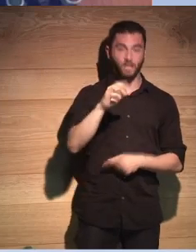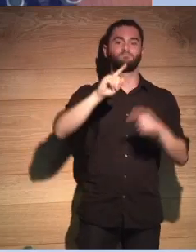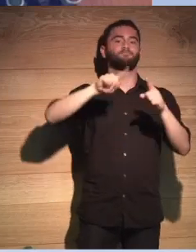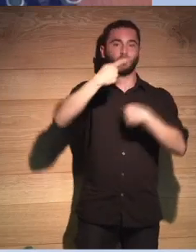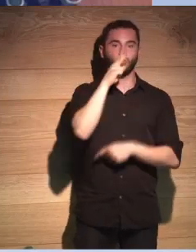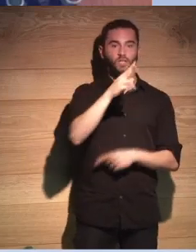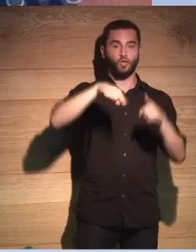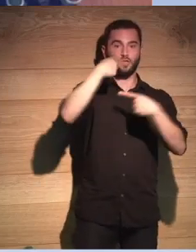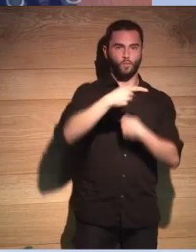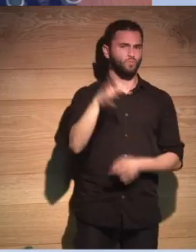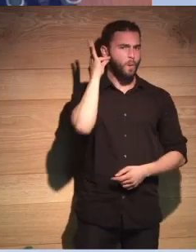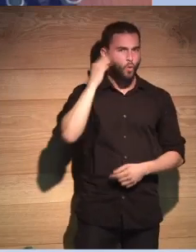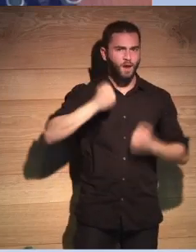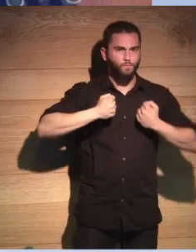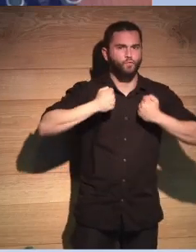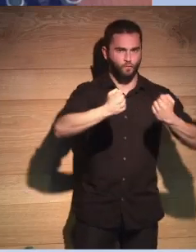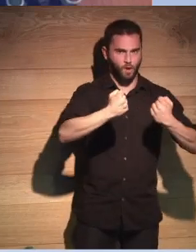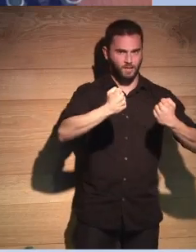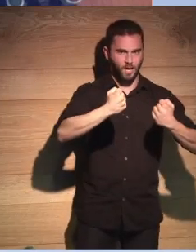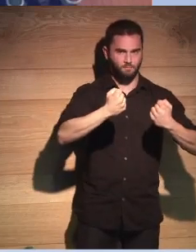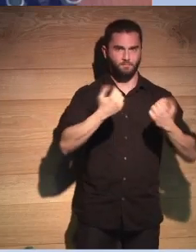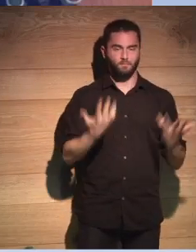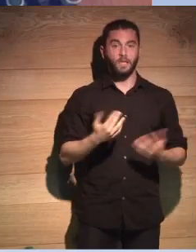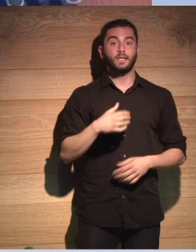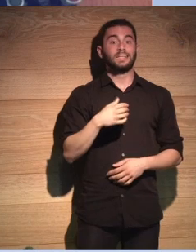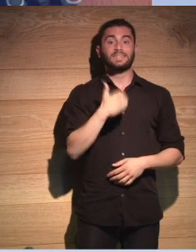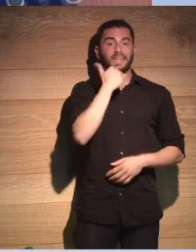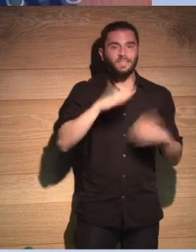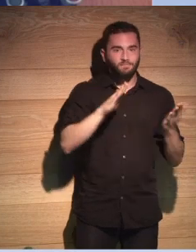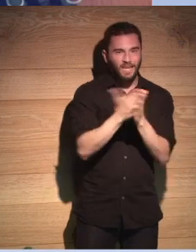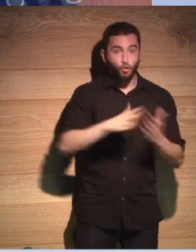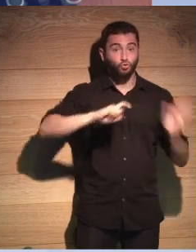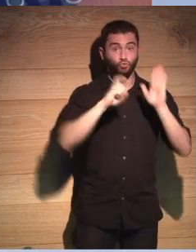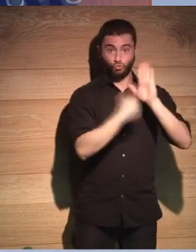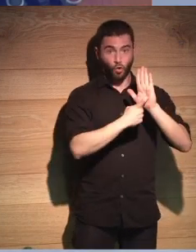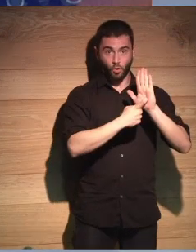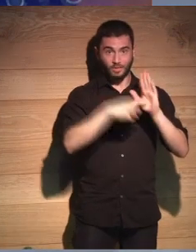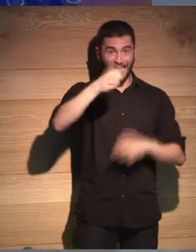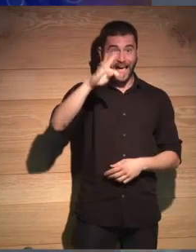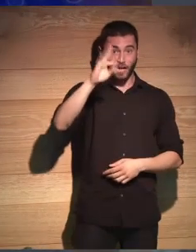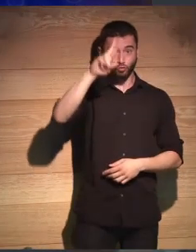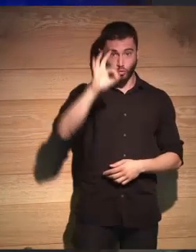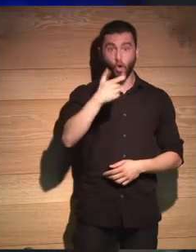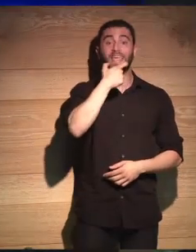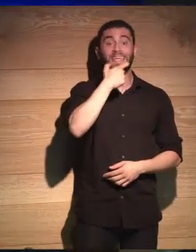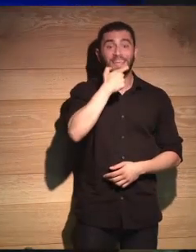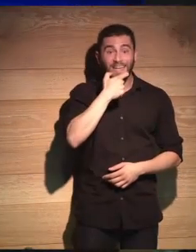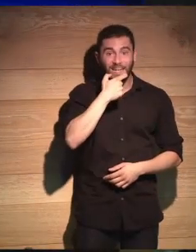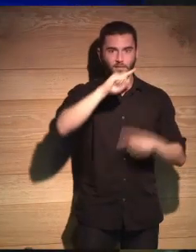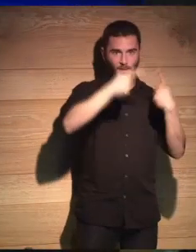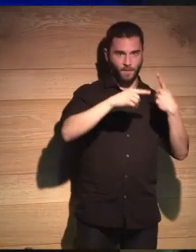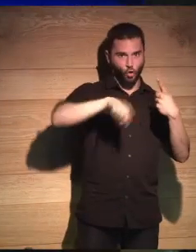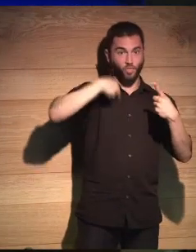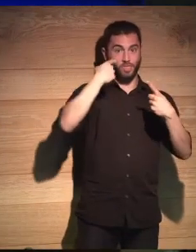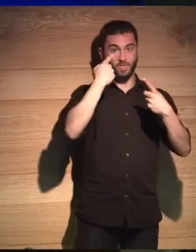fuerte y no habló físicamente. Casi todos los libros de Arturo fueron publicados en inglés antes que en